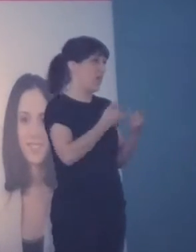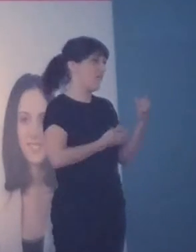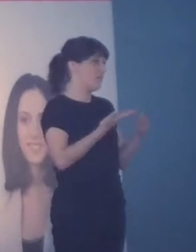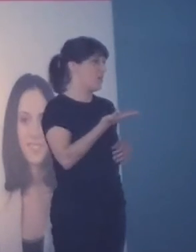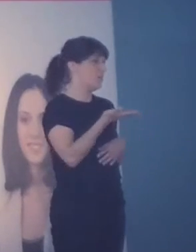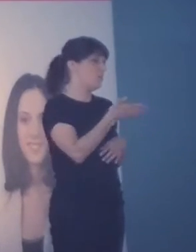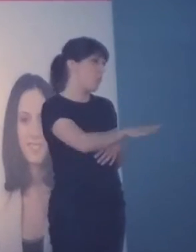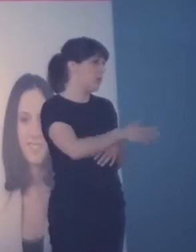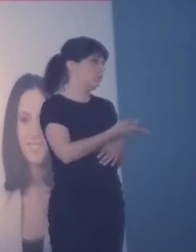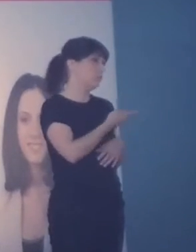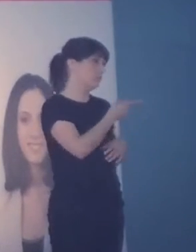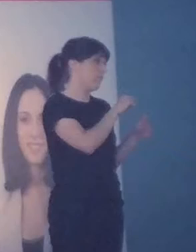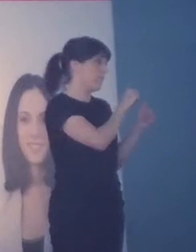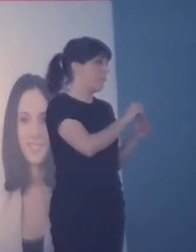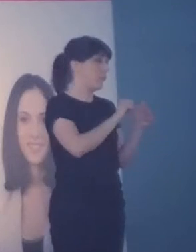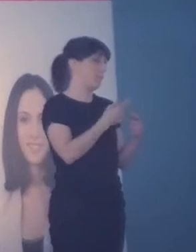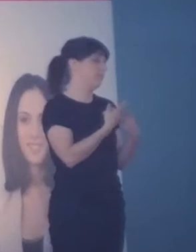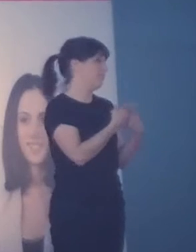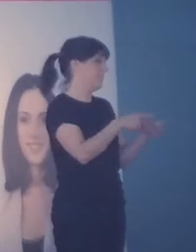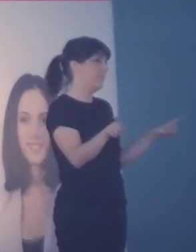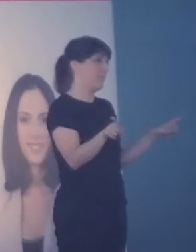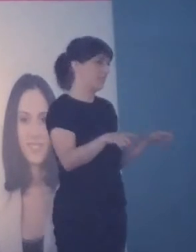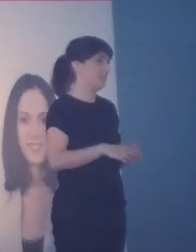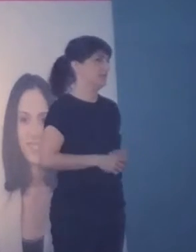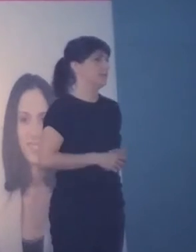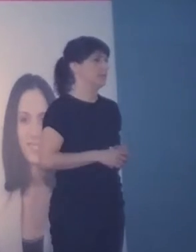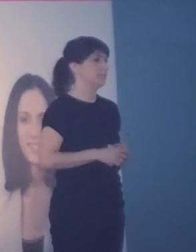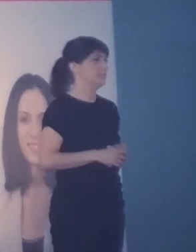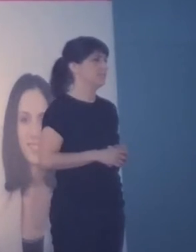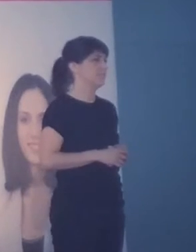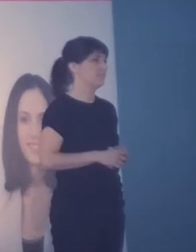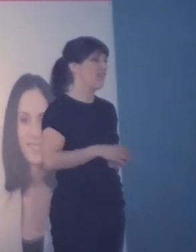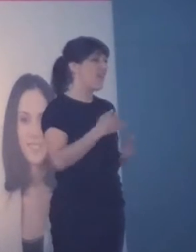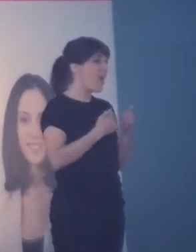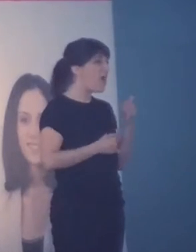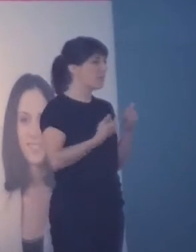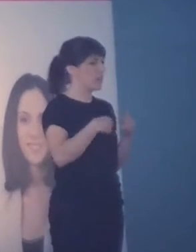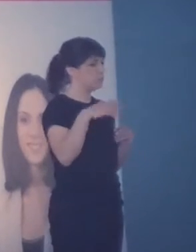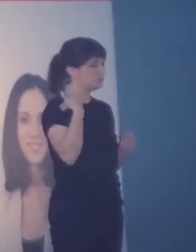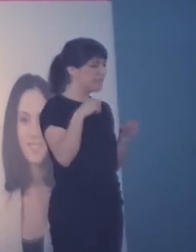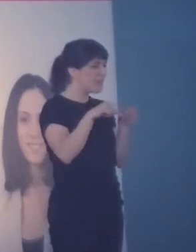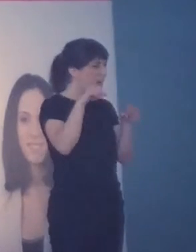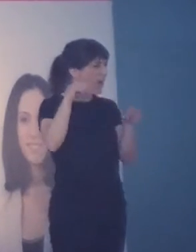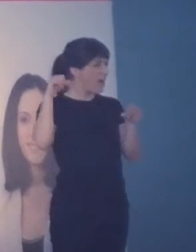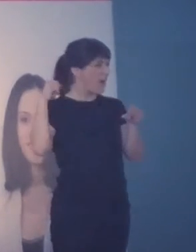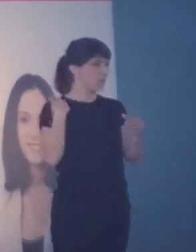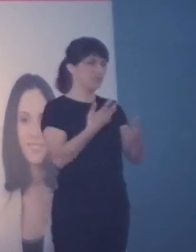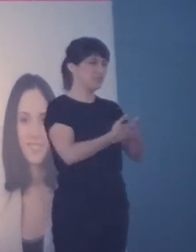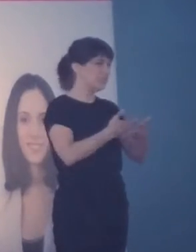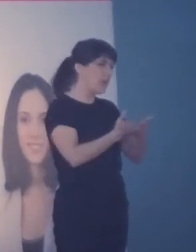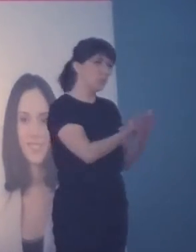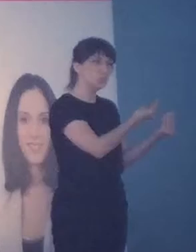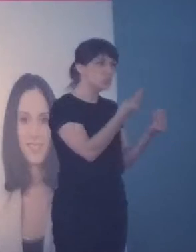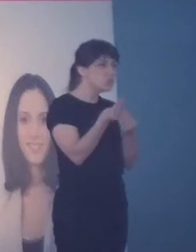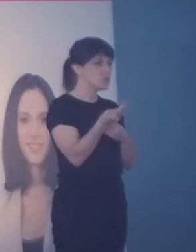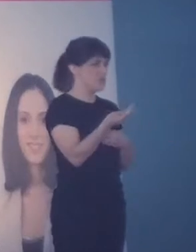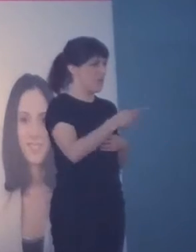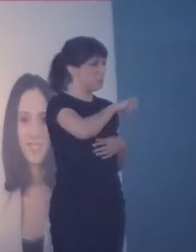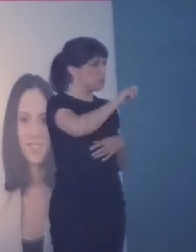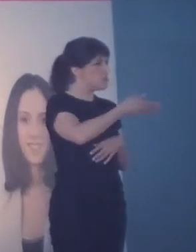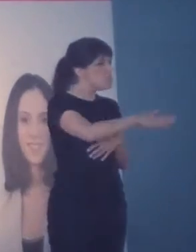un dunha forma e outro de outra forma. Hai moita sangue detrás de nós. Hai moito morto, hai